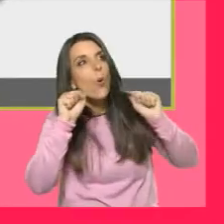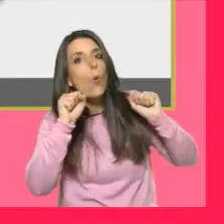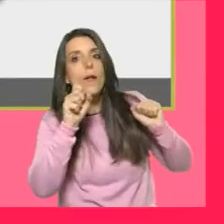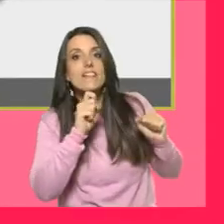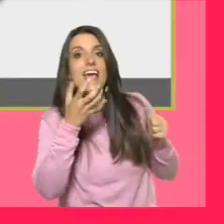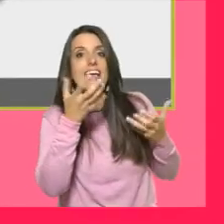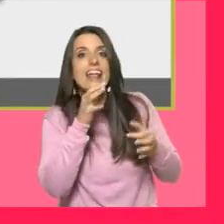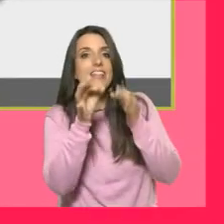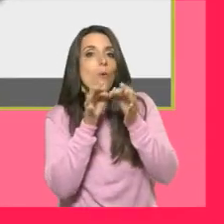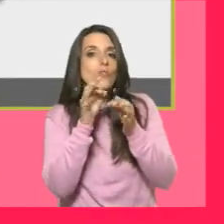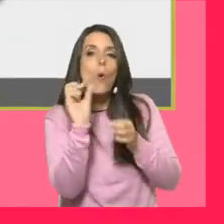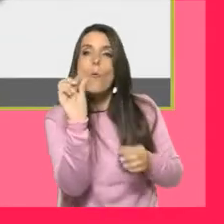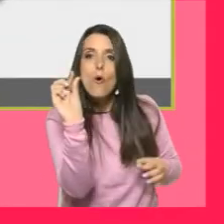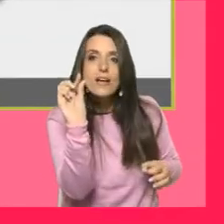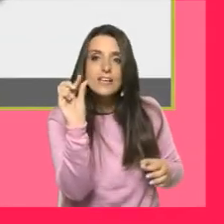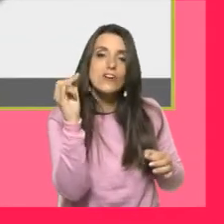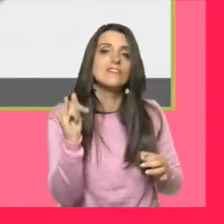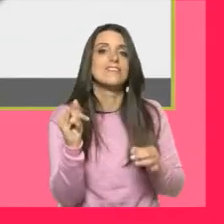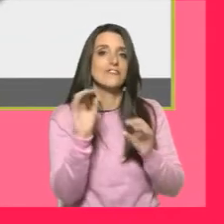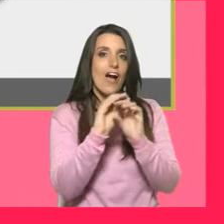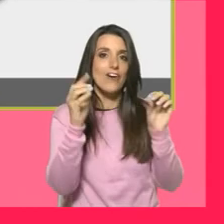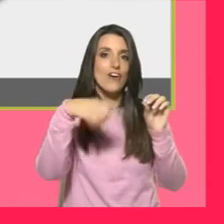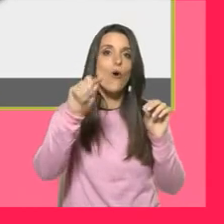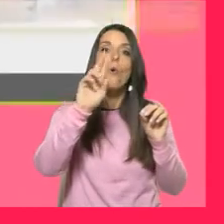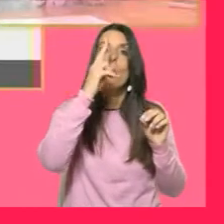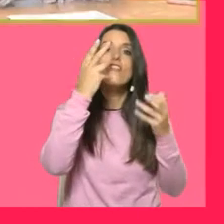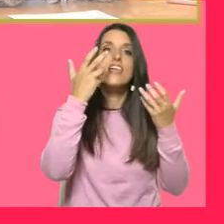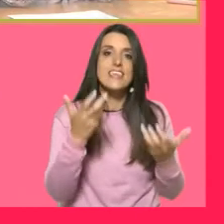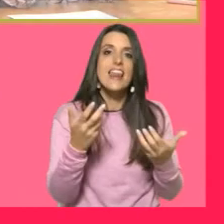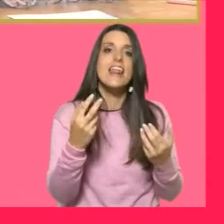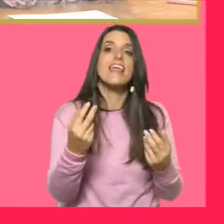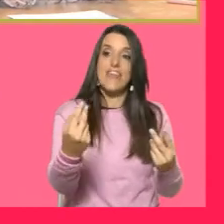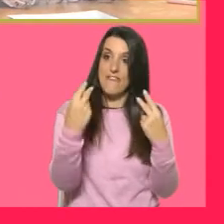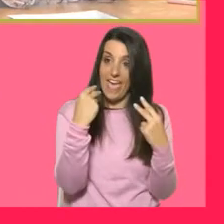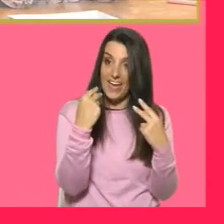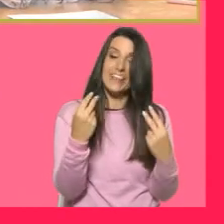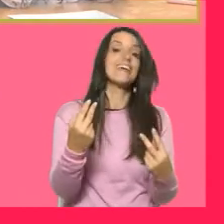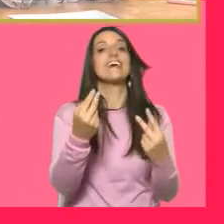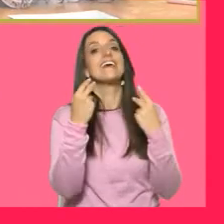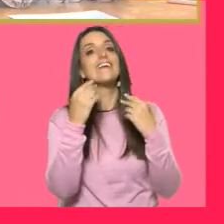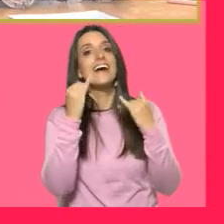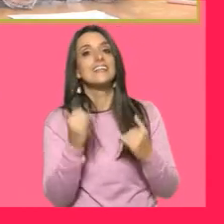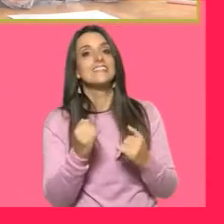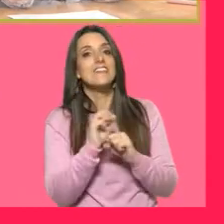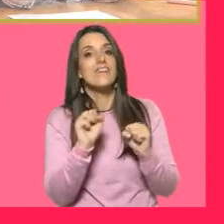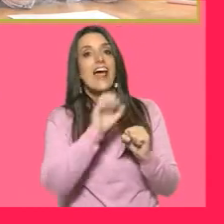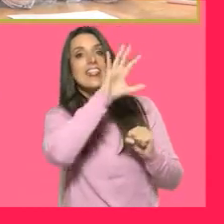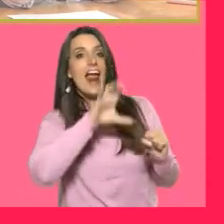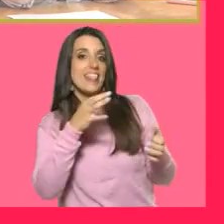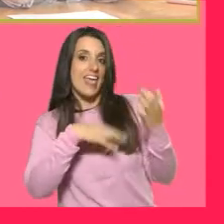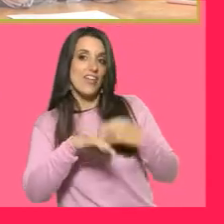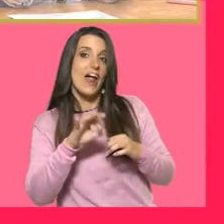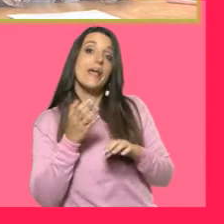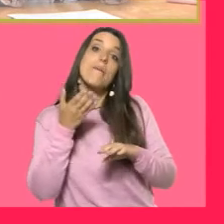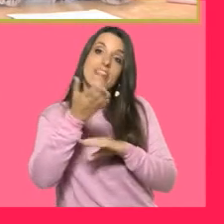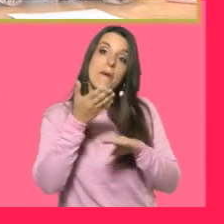cuente Contame, un poquito? Por favor, un poquito. Yo lo voy a dejar a todos los uruguayos con ganas para que nos vengan. Exacto, y para que la podamos ver. Hay que